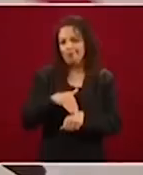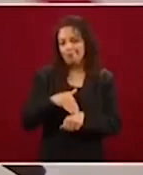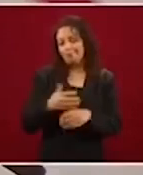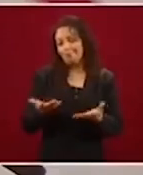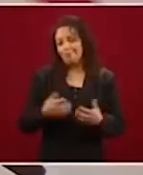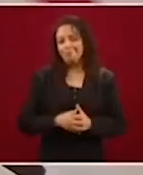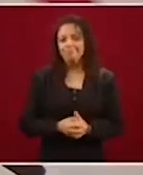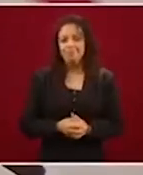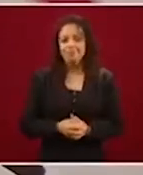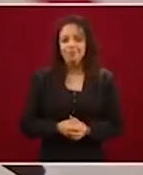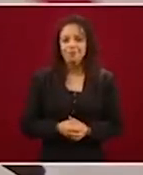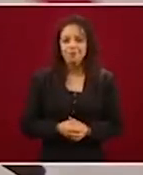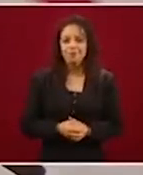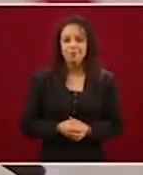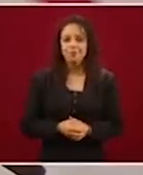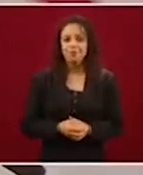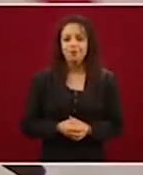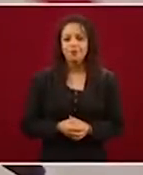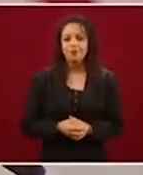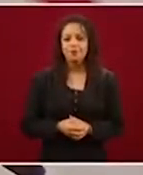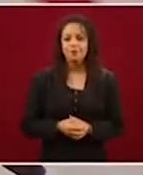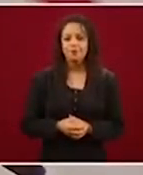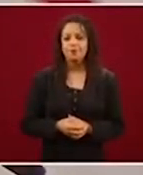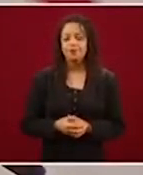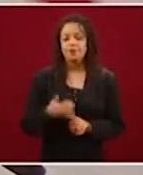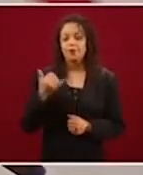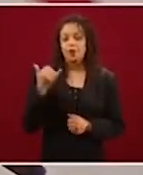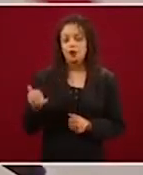Y que nadie se deje manipular.